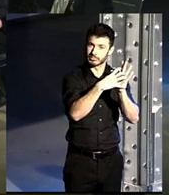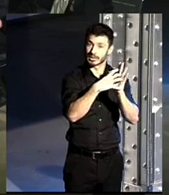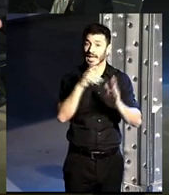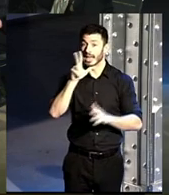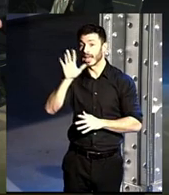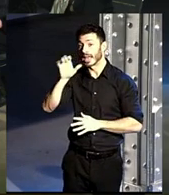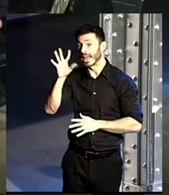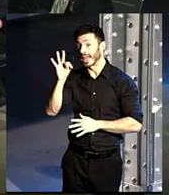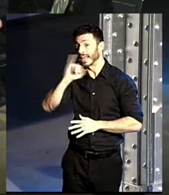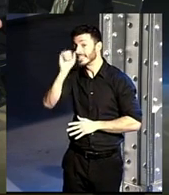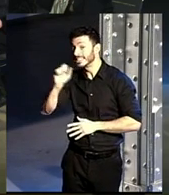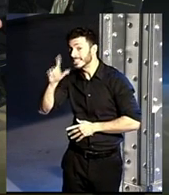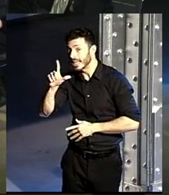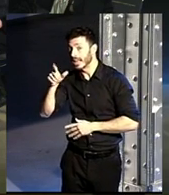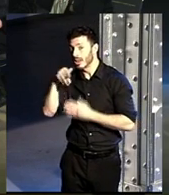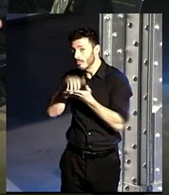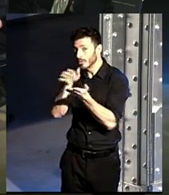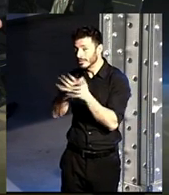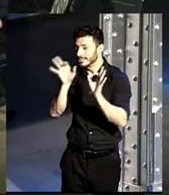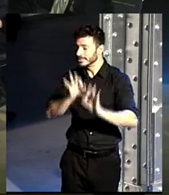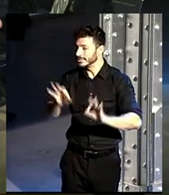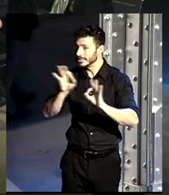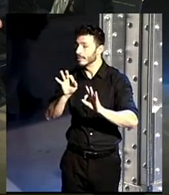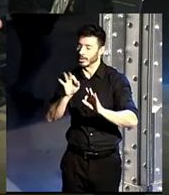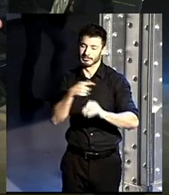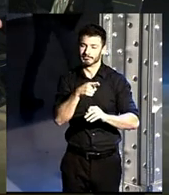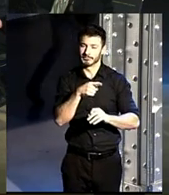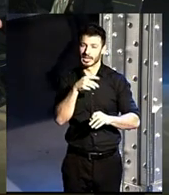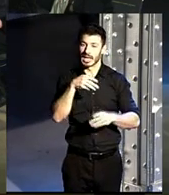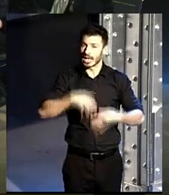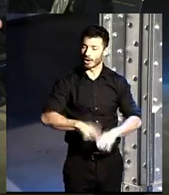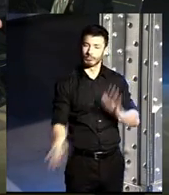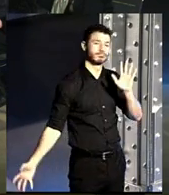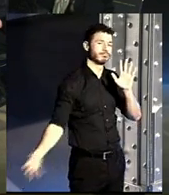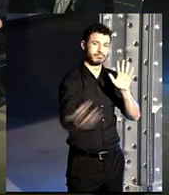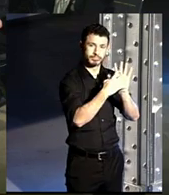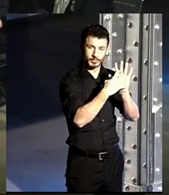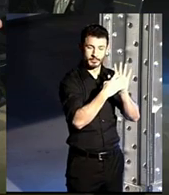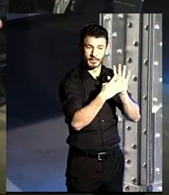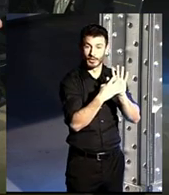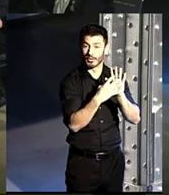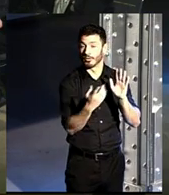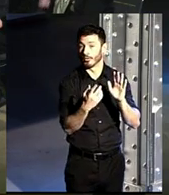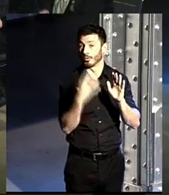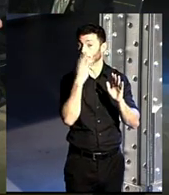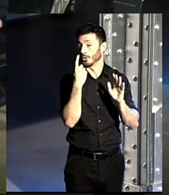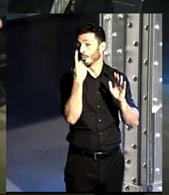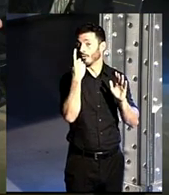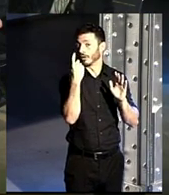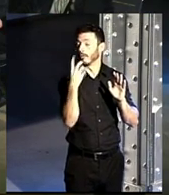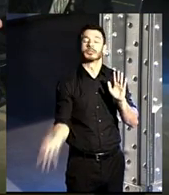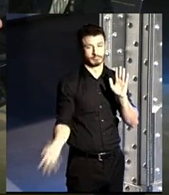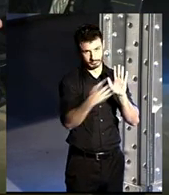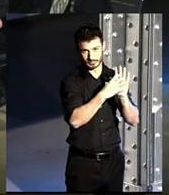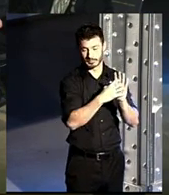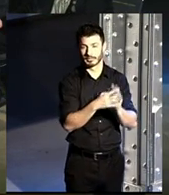publicado, ni tampoco conocido probablemente, pero le faltaba un cuento y ha puesto el suyo. Es decir que, digamos,